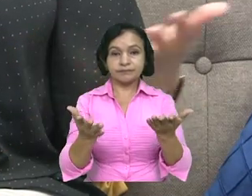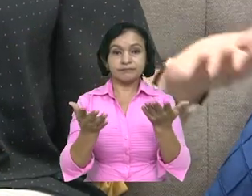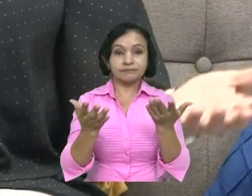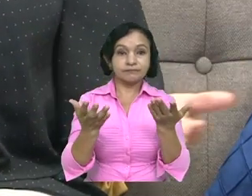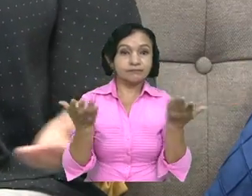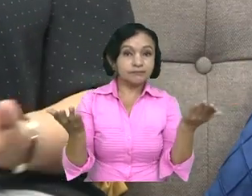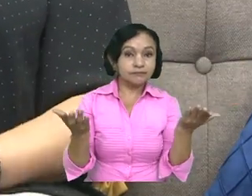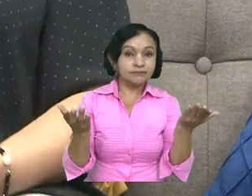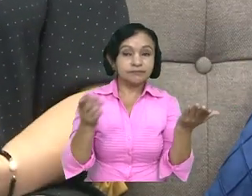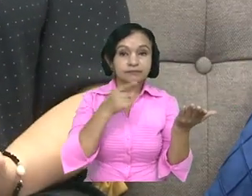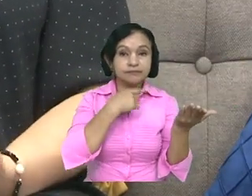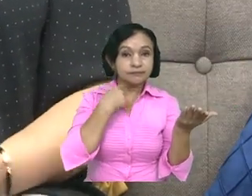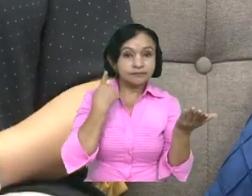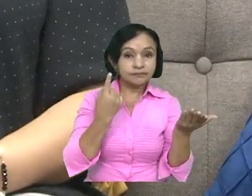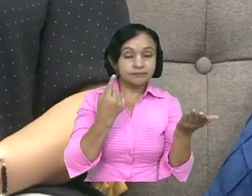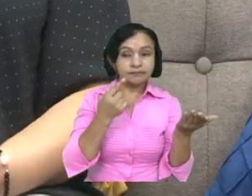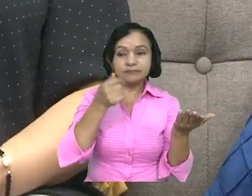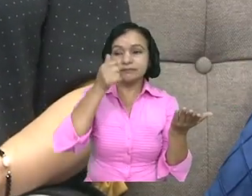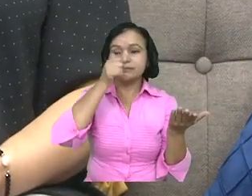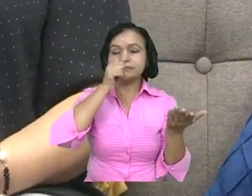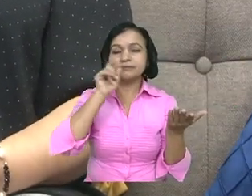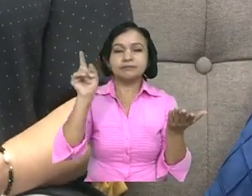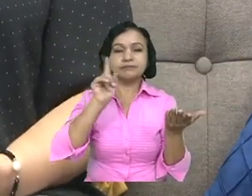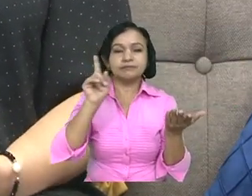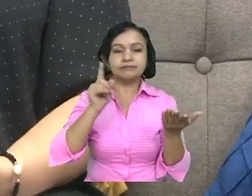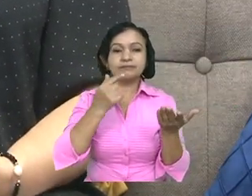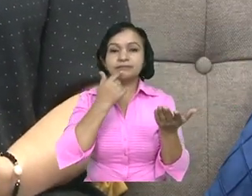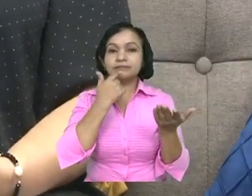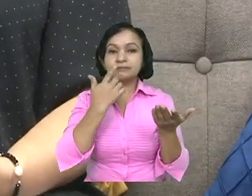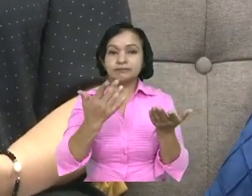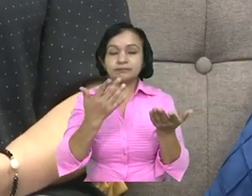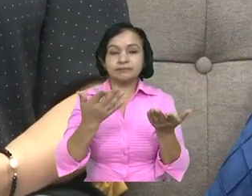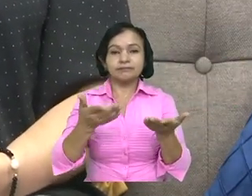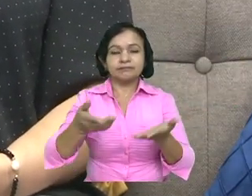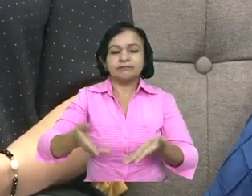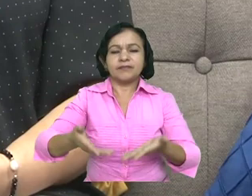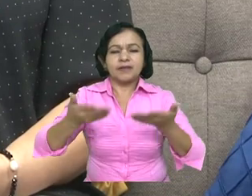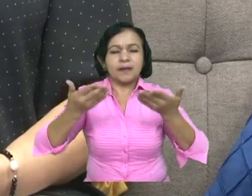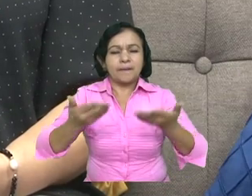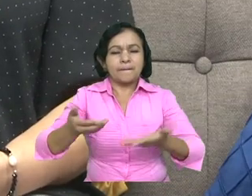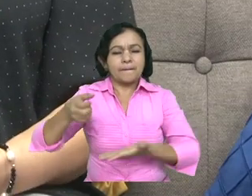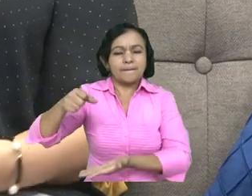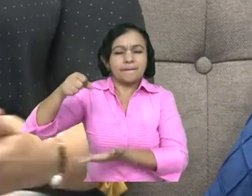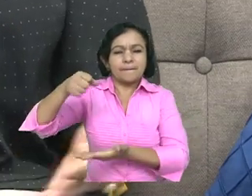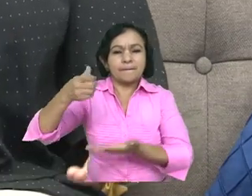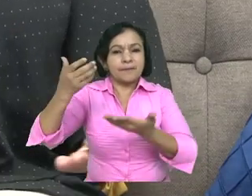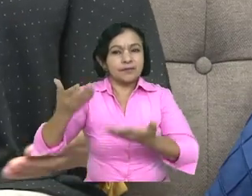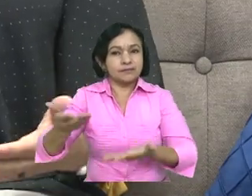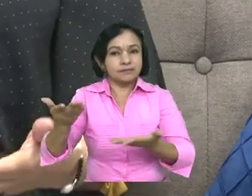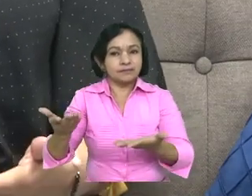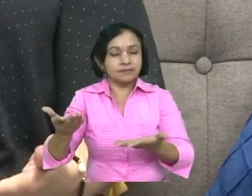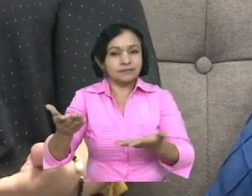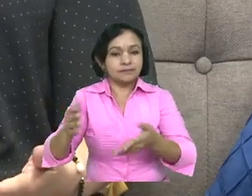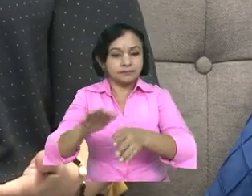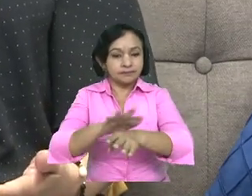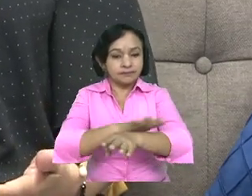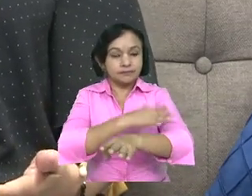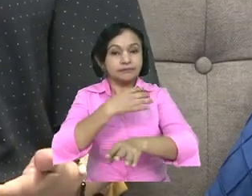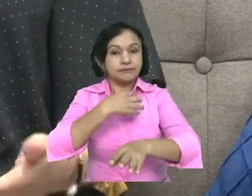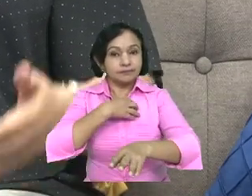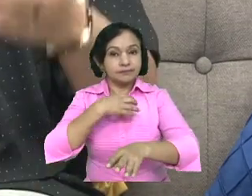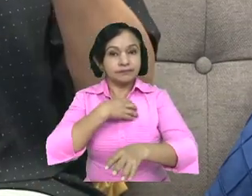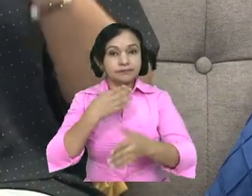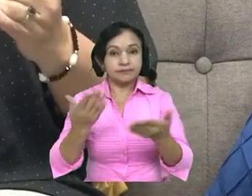de que realmente ya no tenés que cargar esa agua porque es pesado, entonces está sensibilizada por